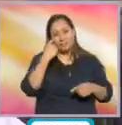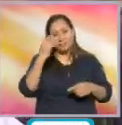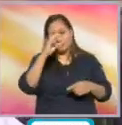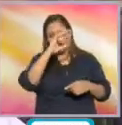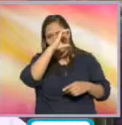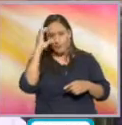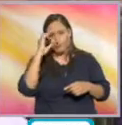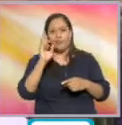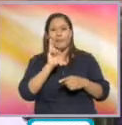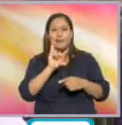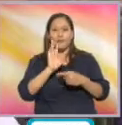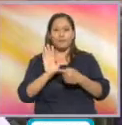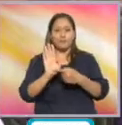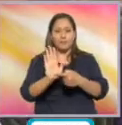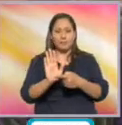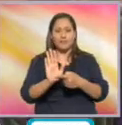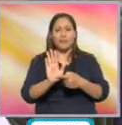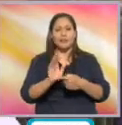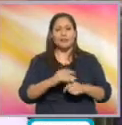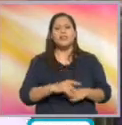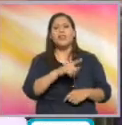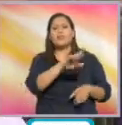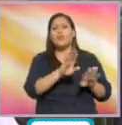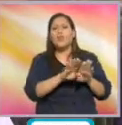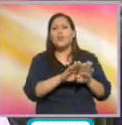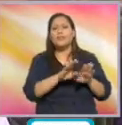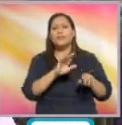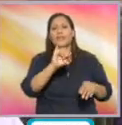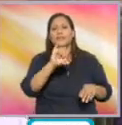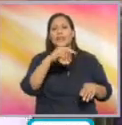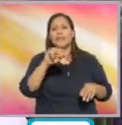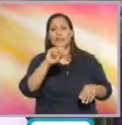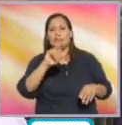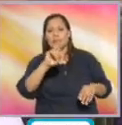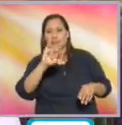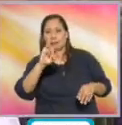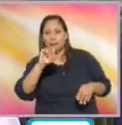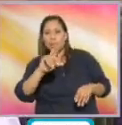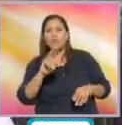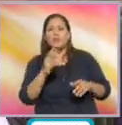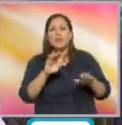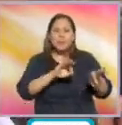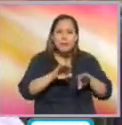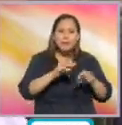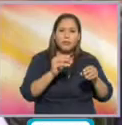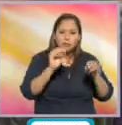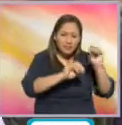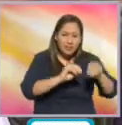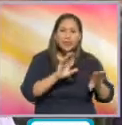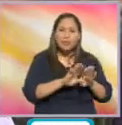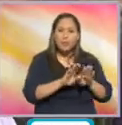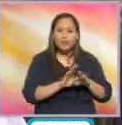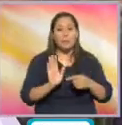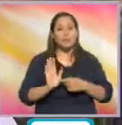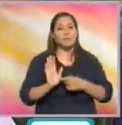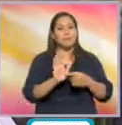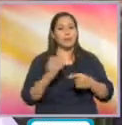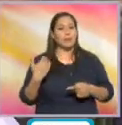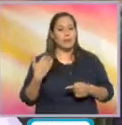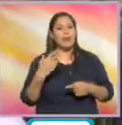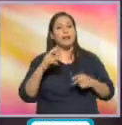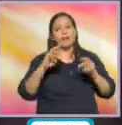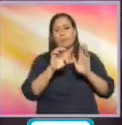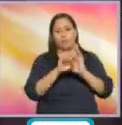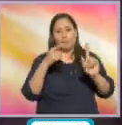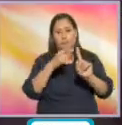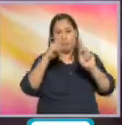justo del quehacer de Iñárritu, por ejemplo, en esta edición. Ellos presentaron recientemente, ahora voy al tema de los